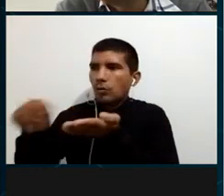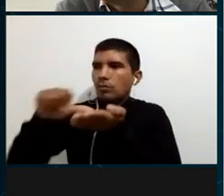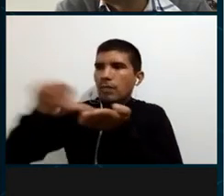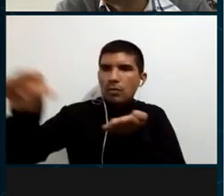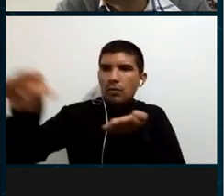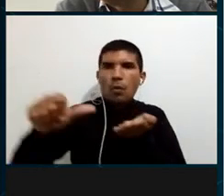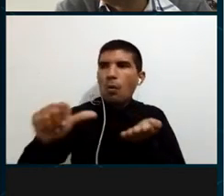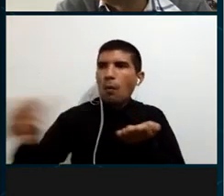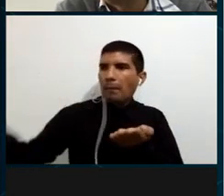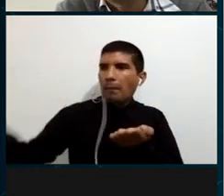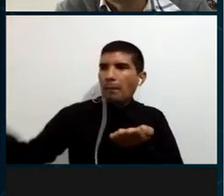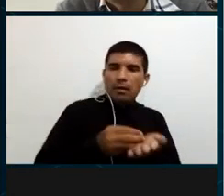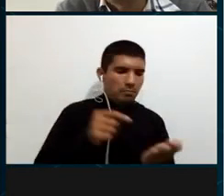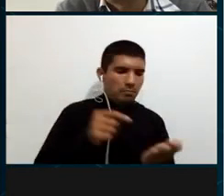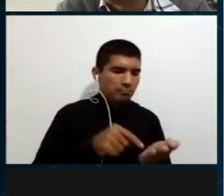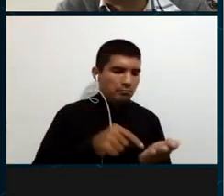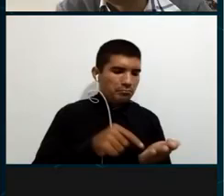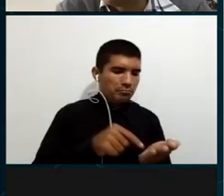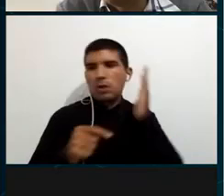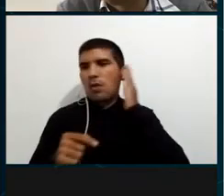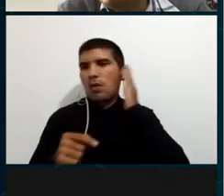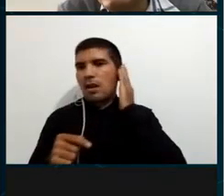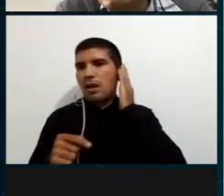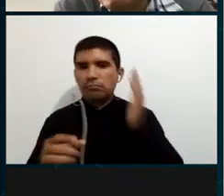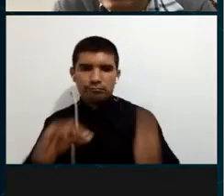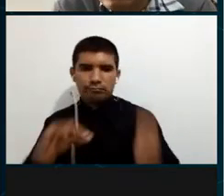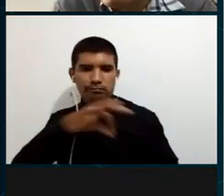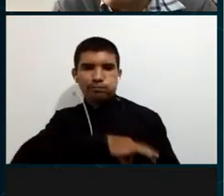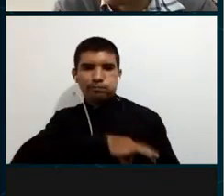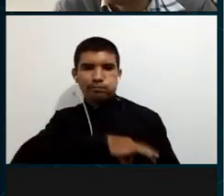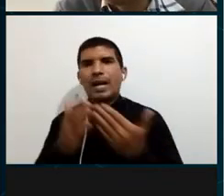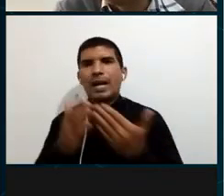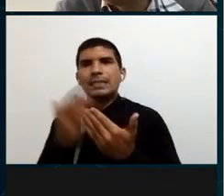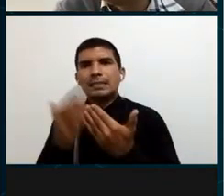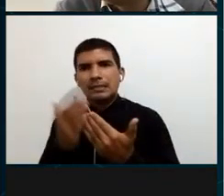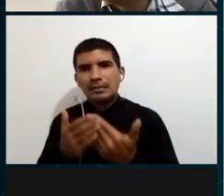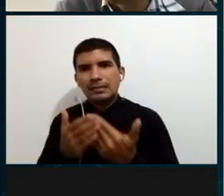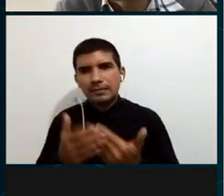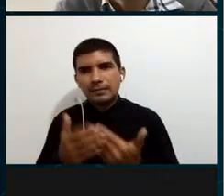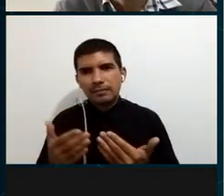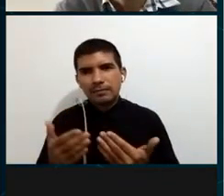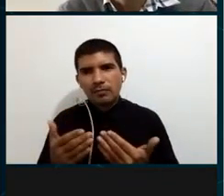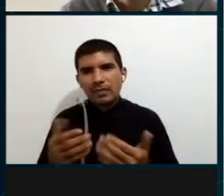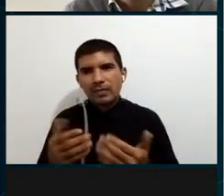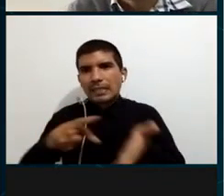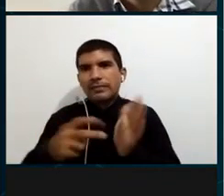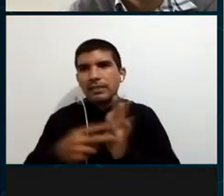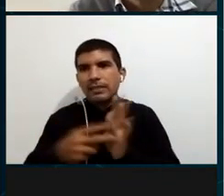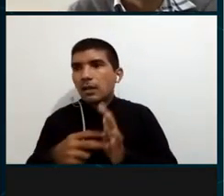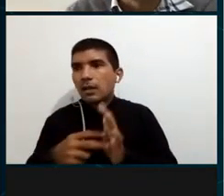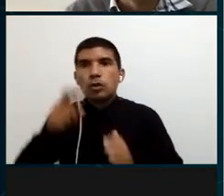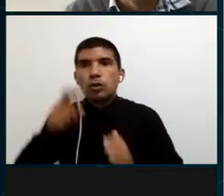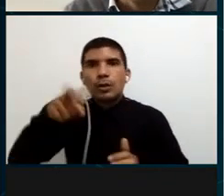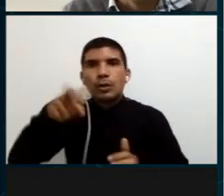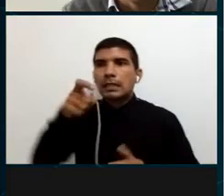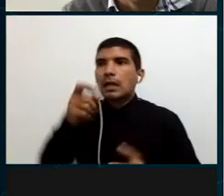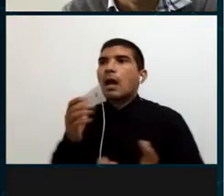nos está pidiendo unas soluciones digitales, desmaterializadas, descentralizadas y en la intersección es